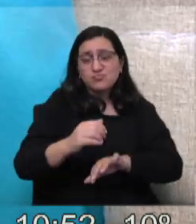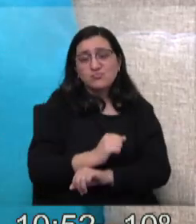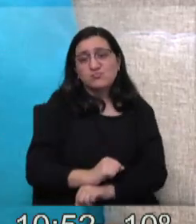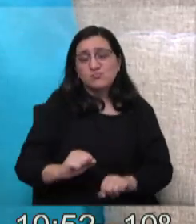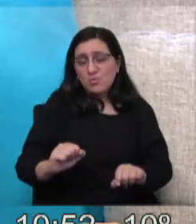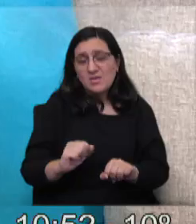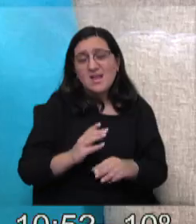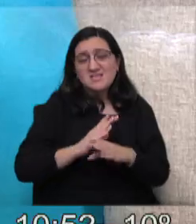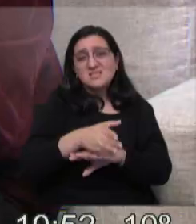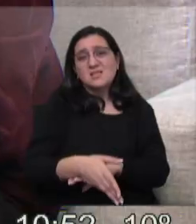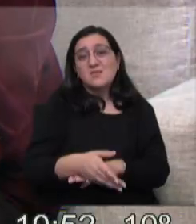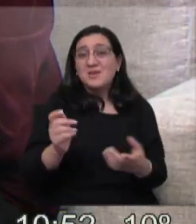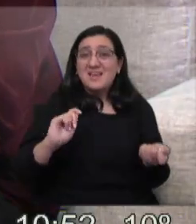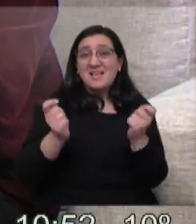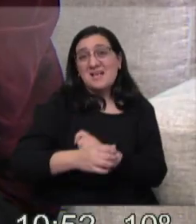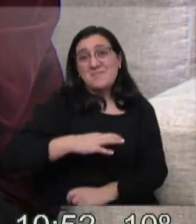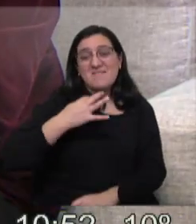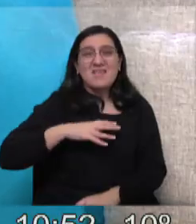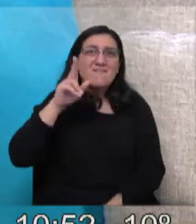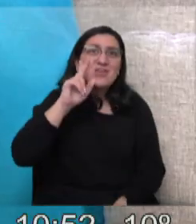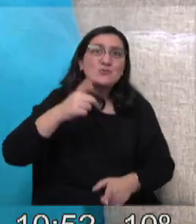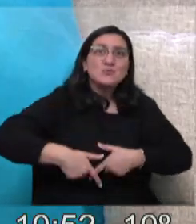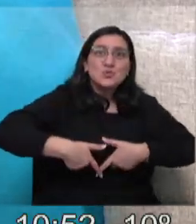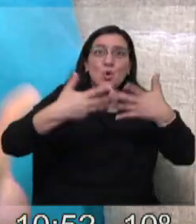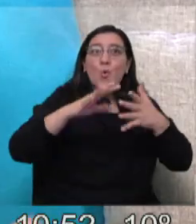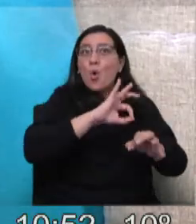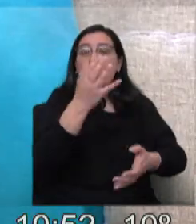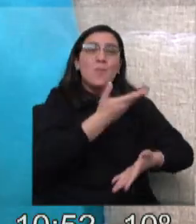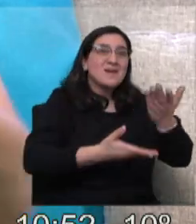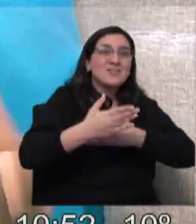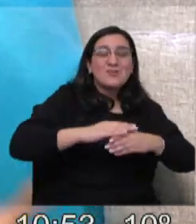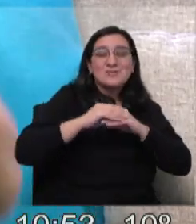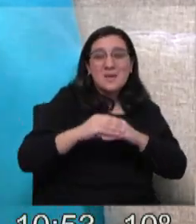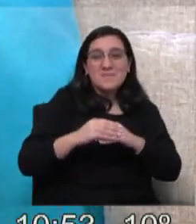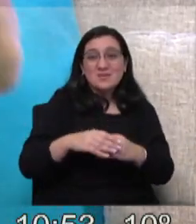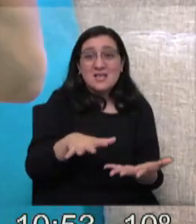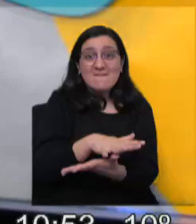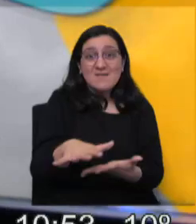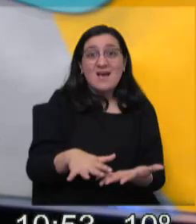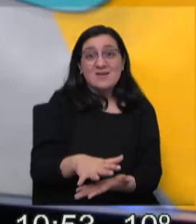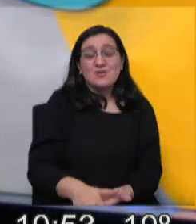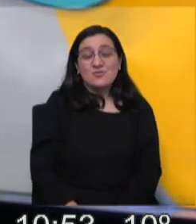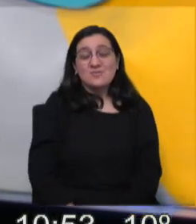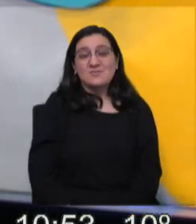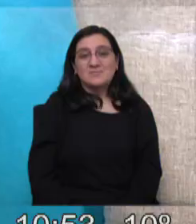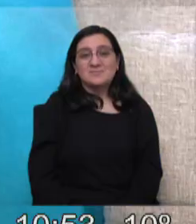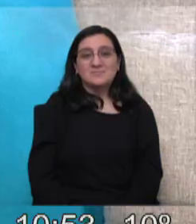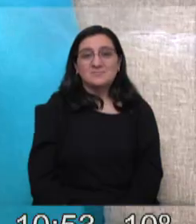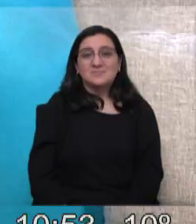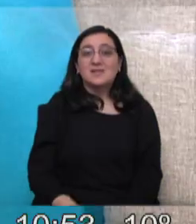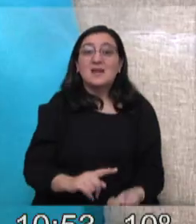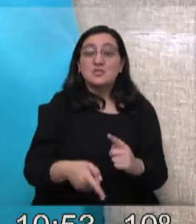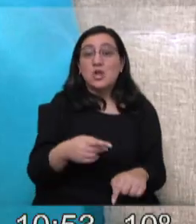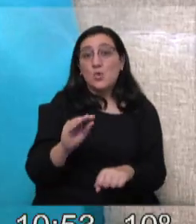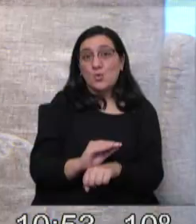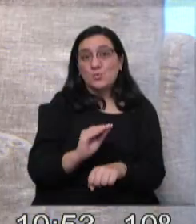les revoluciona la vida. Totalmente. Ver un show o compartir con los amigos y las amigas del barrio algo que tiene que ver con la cultura.